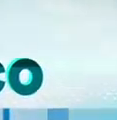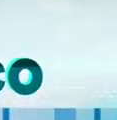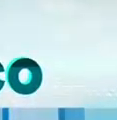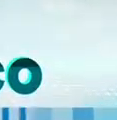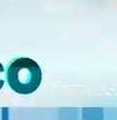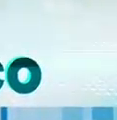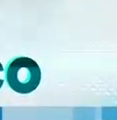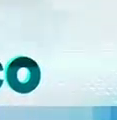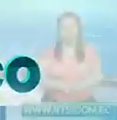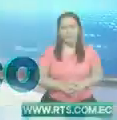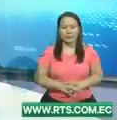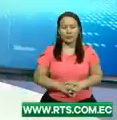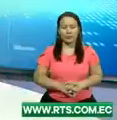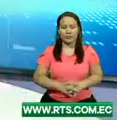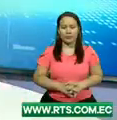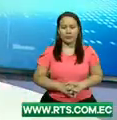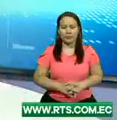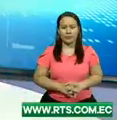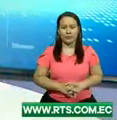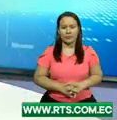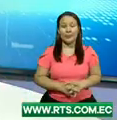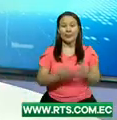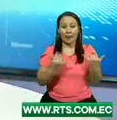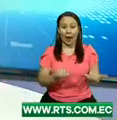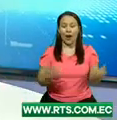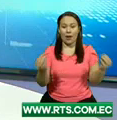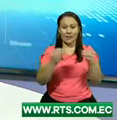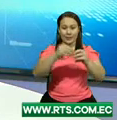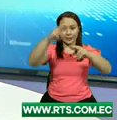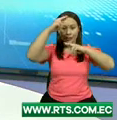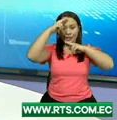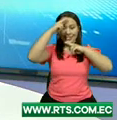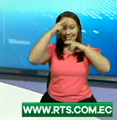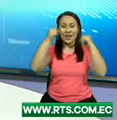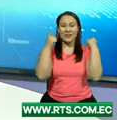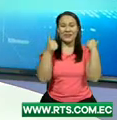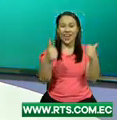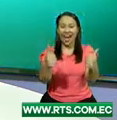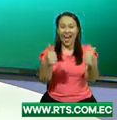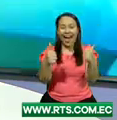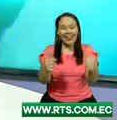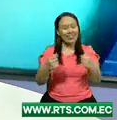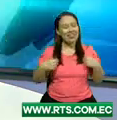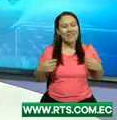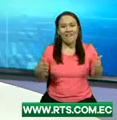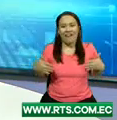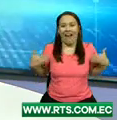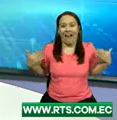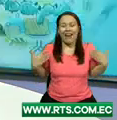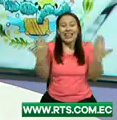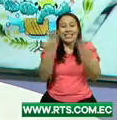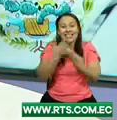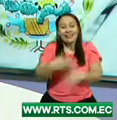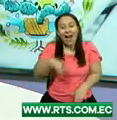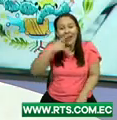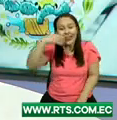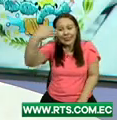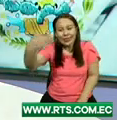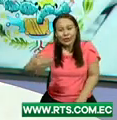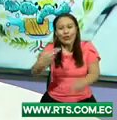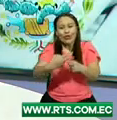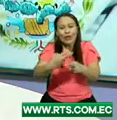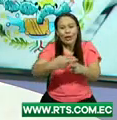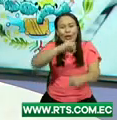i estamos de regreso con una muy buena noticia y es que yo hago ya fue sometido a